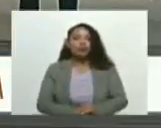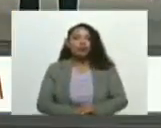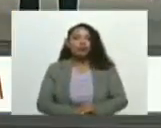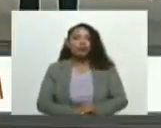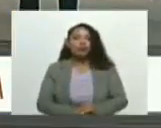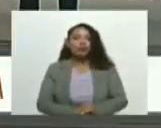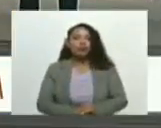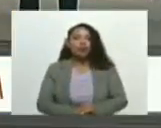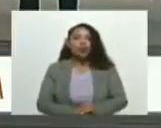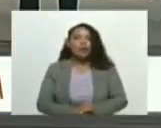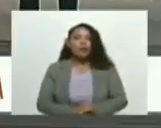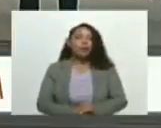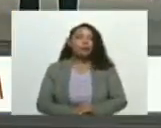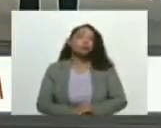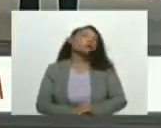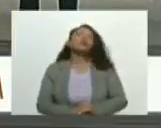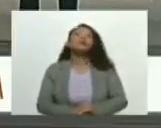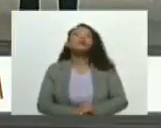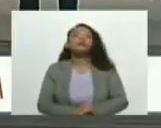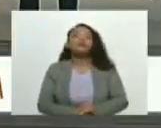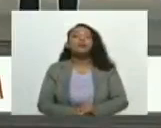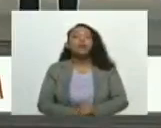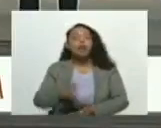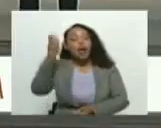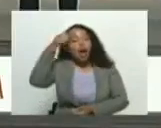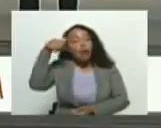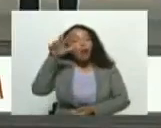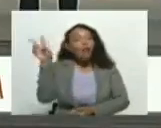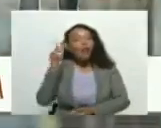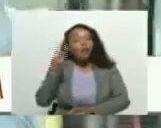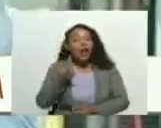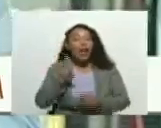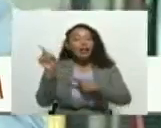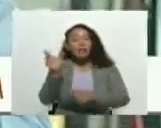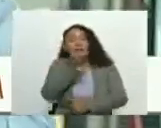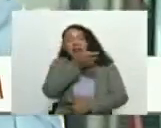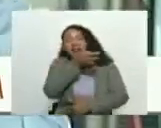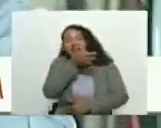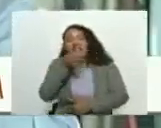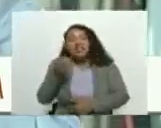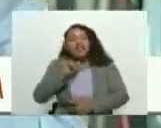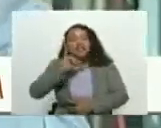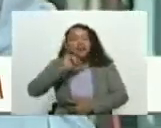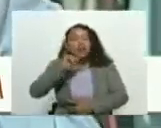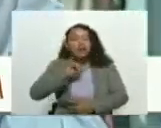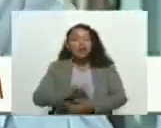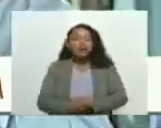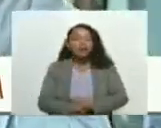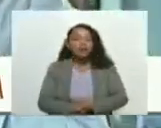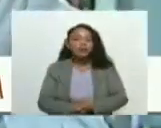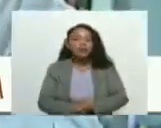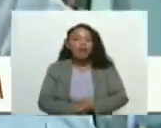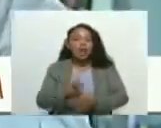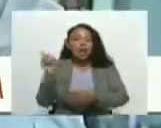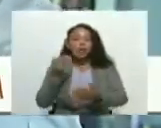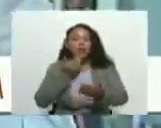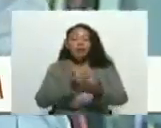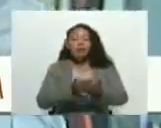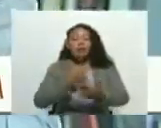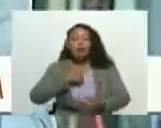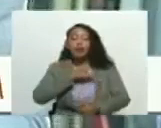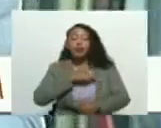los transportistas del país, al pueblo de Venezuela. Es una extraordinaria noticia, ya que eso nos va a permitir a nosotros